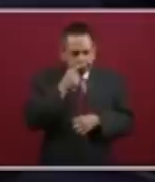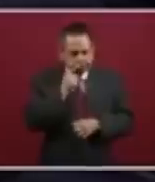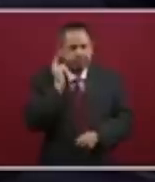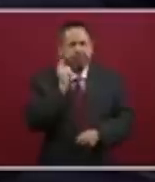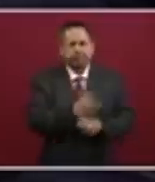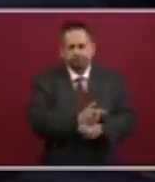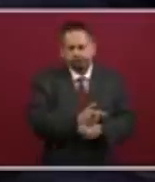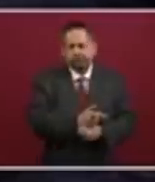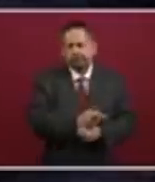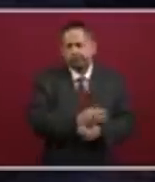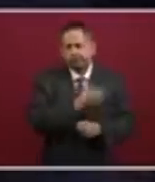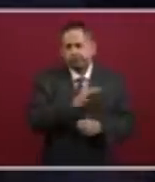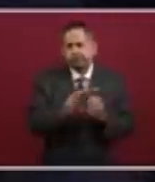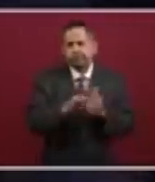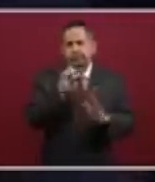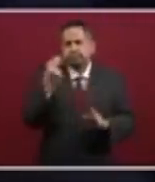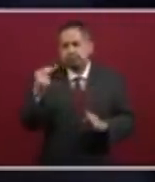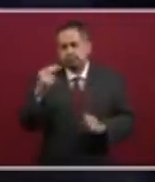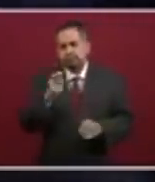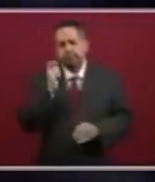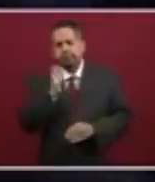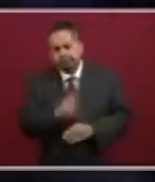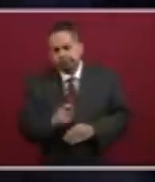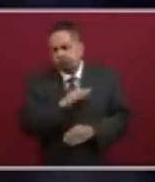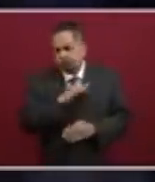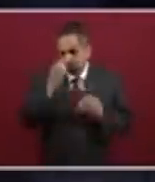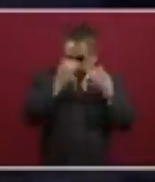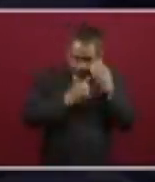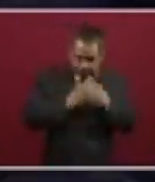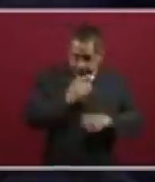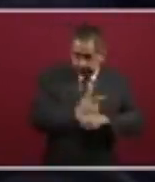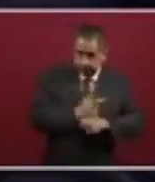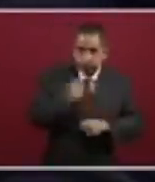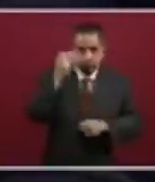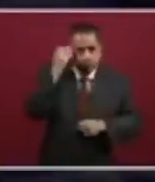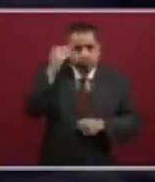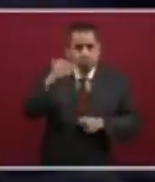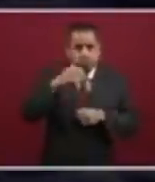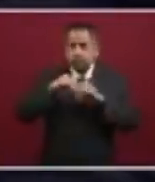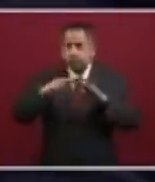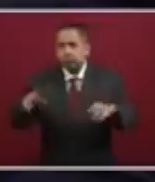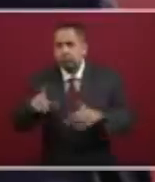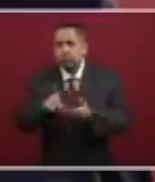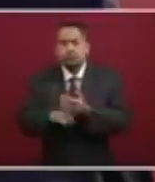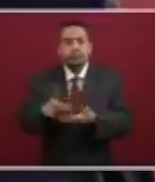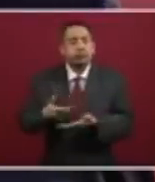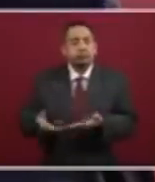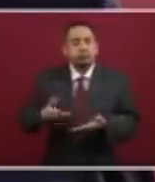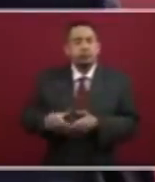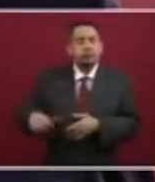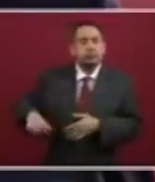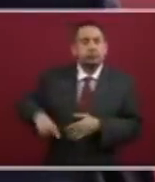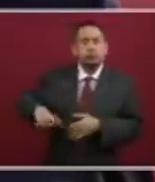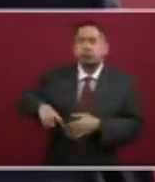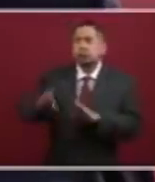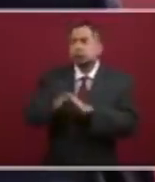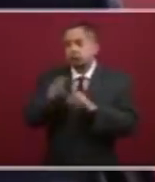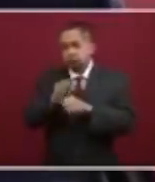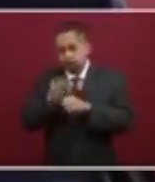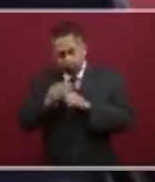cuánto tiempo? Y si podría establecer el periodo en que el gobierno actual se va a